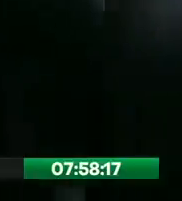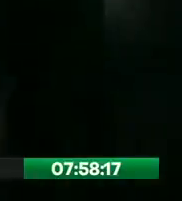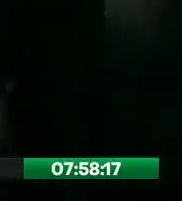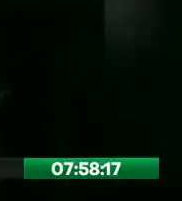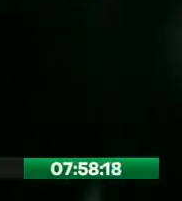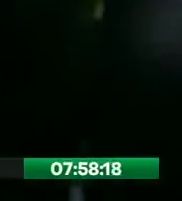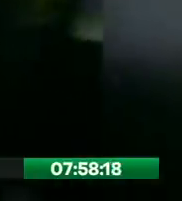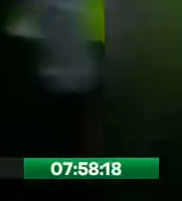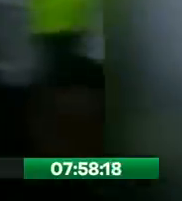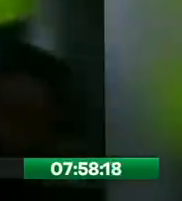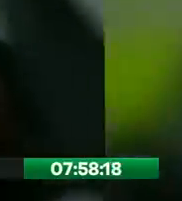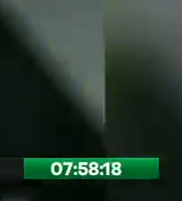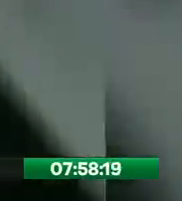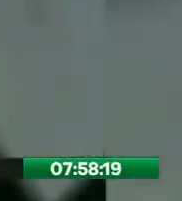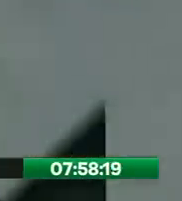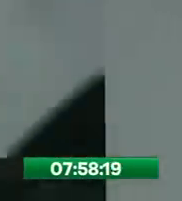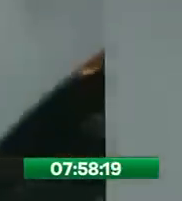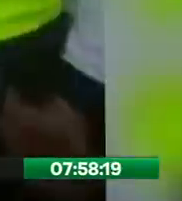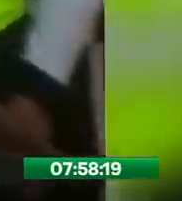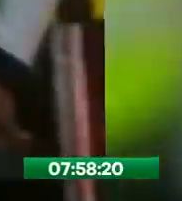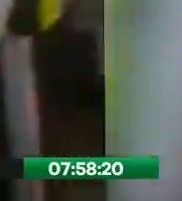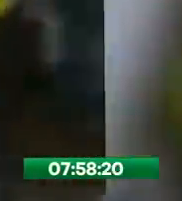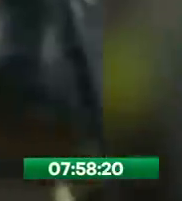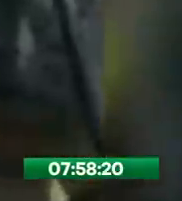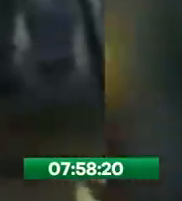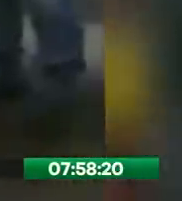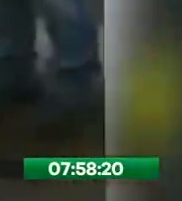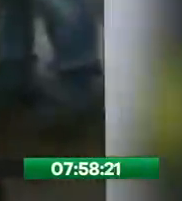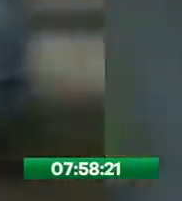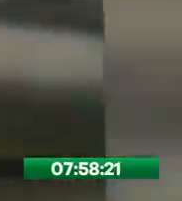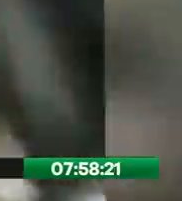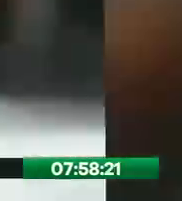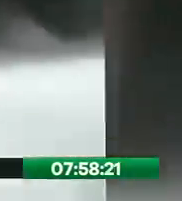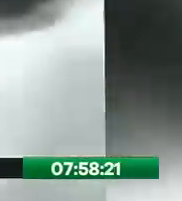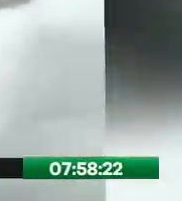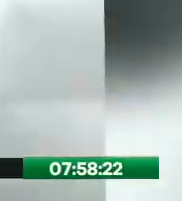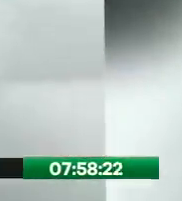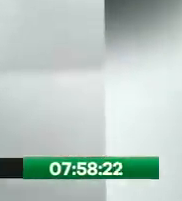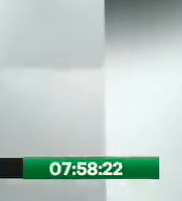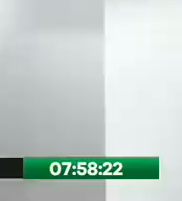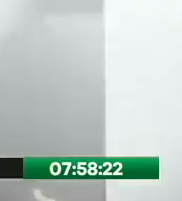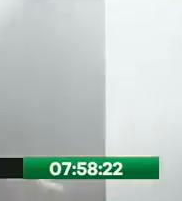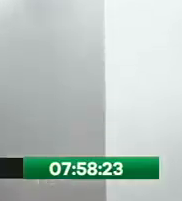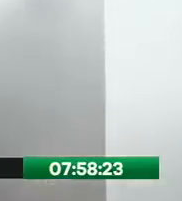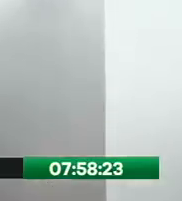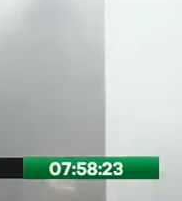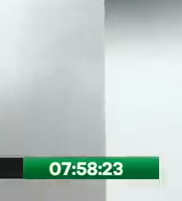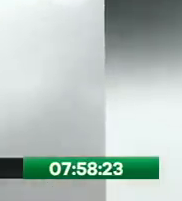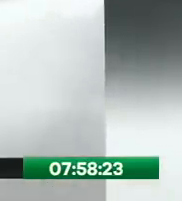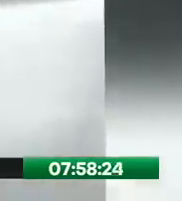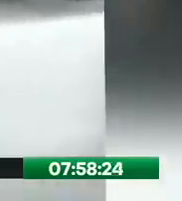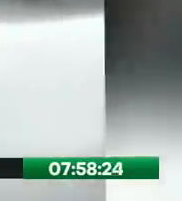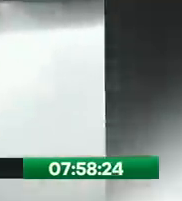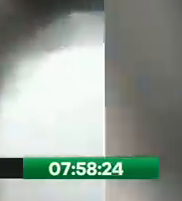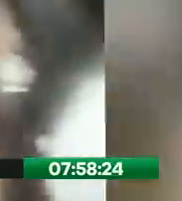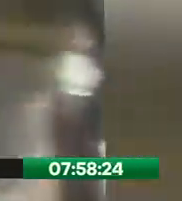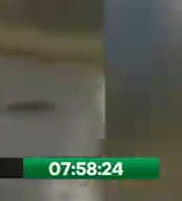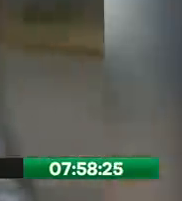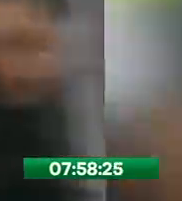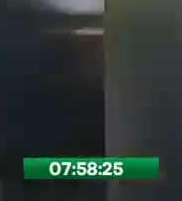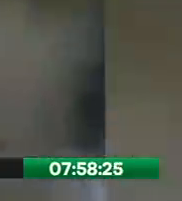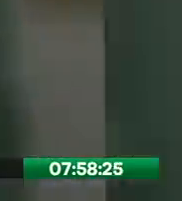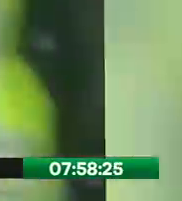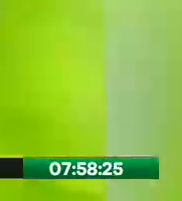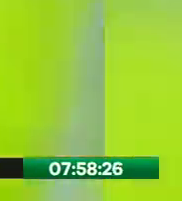de tránsito pues intentan tomar procedimiento como corresponde, ahí es donde el caballero en mención, como vemos